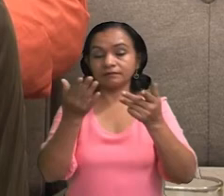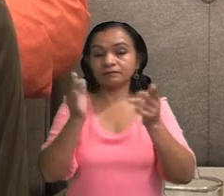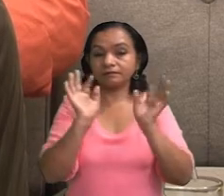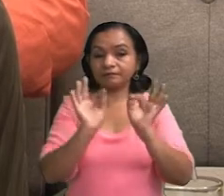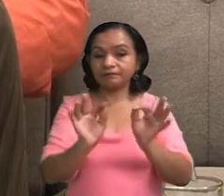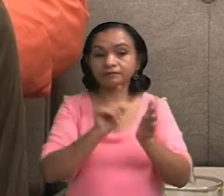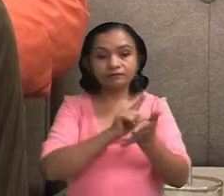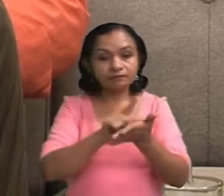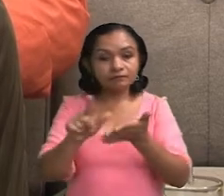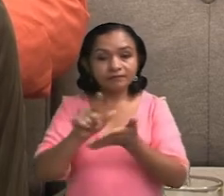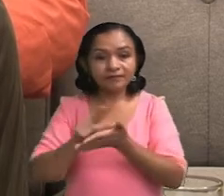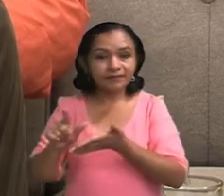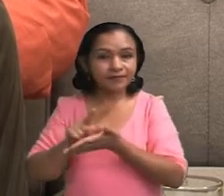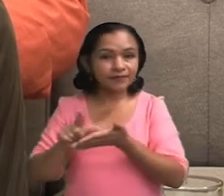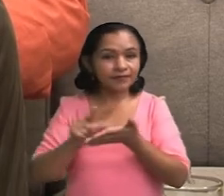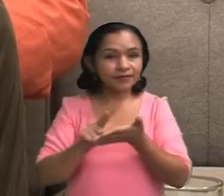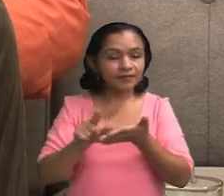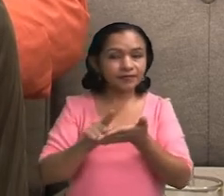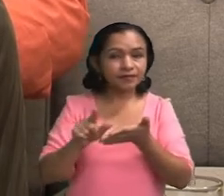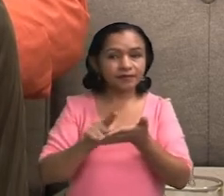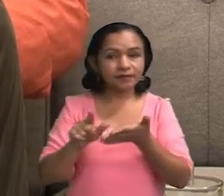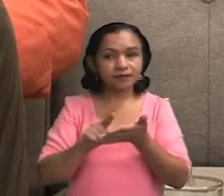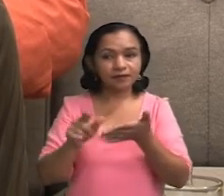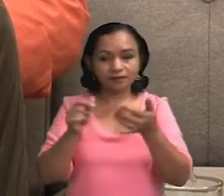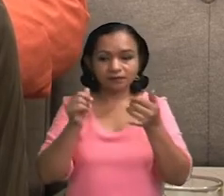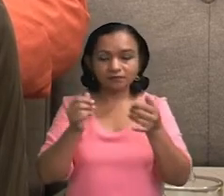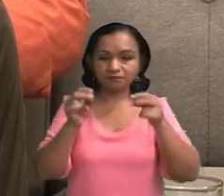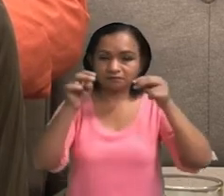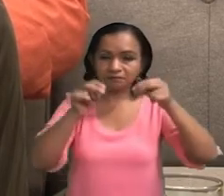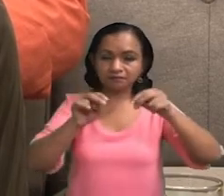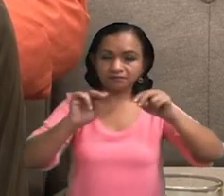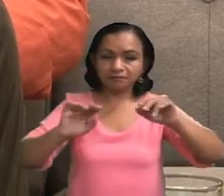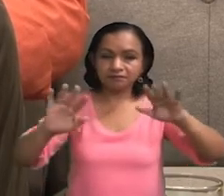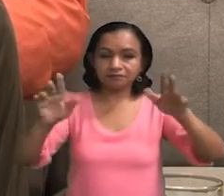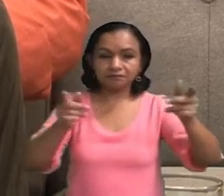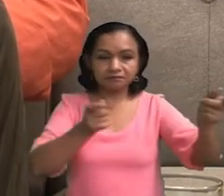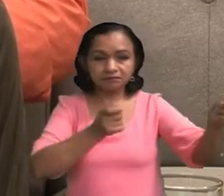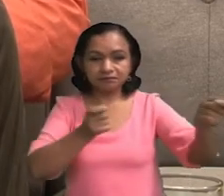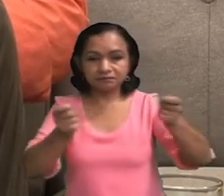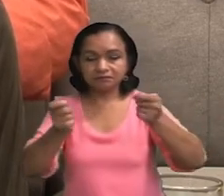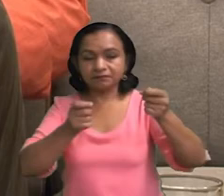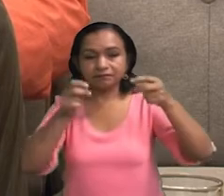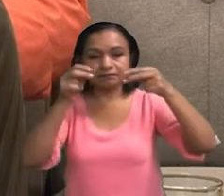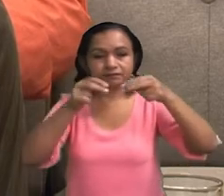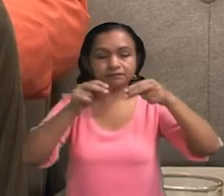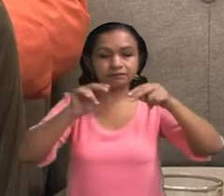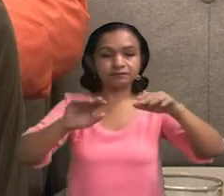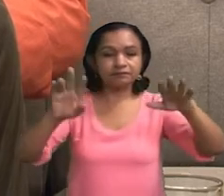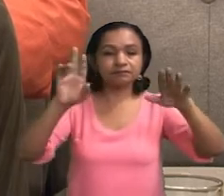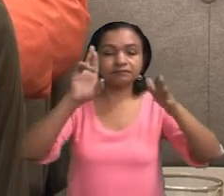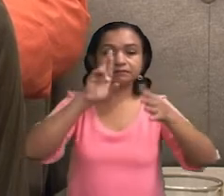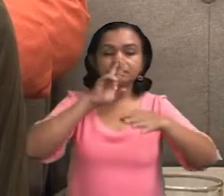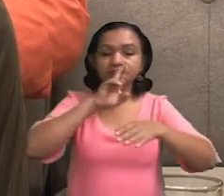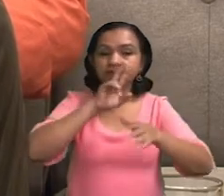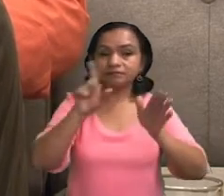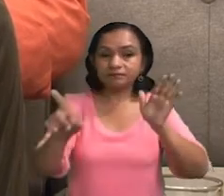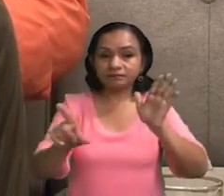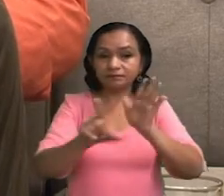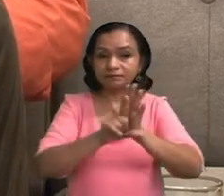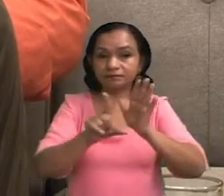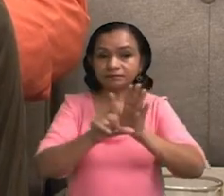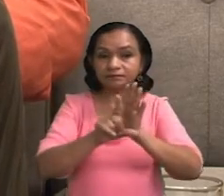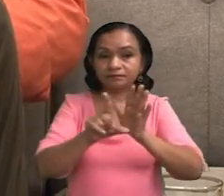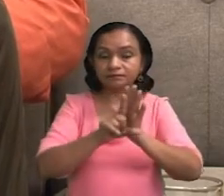inocuidad, con el trato ambiental, con el manejo del medio ambiente, claro, normas que tienen que ver también con la